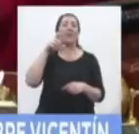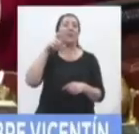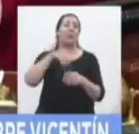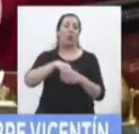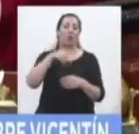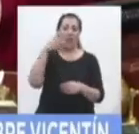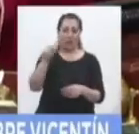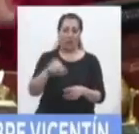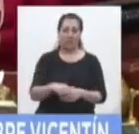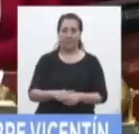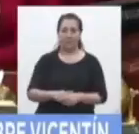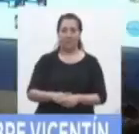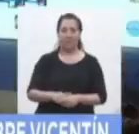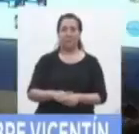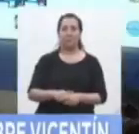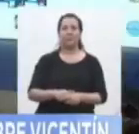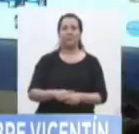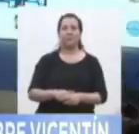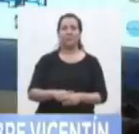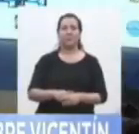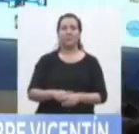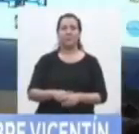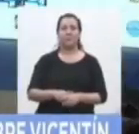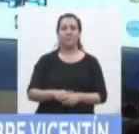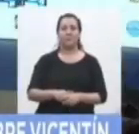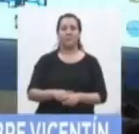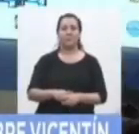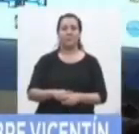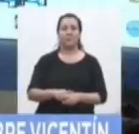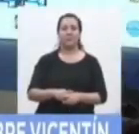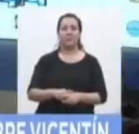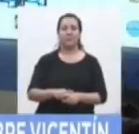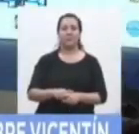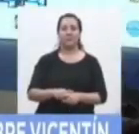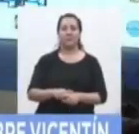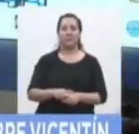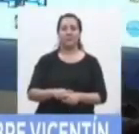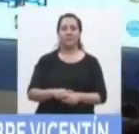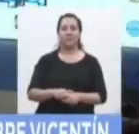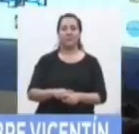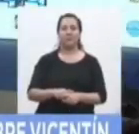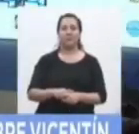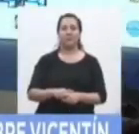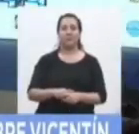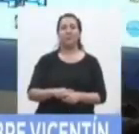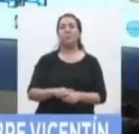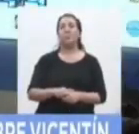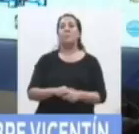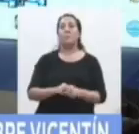Deuda o esta sí, Comisión Antojadiza de Seguimiento de la Deuda del Banco Nación con